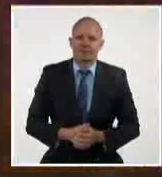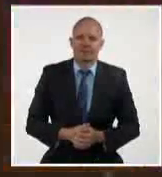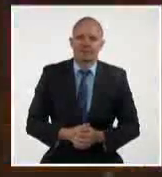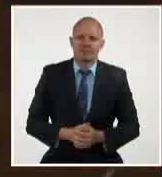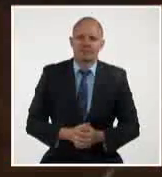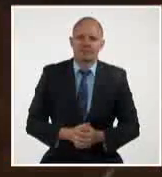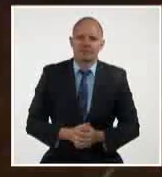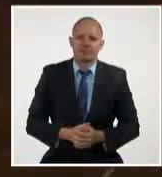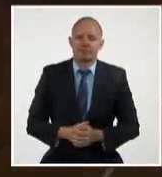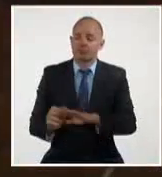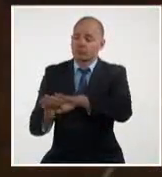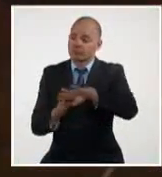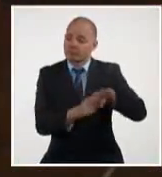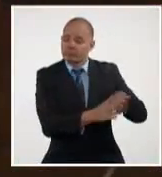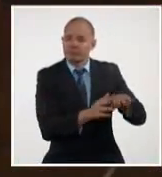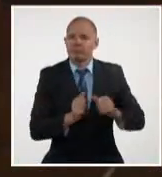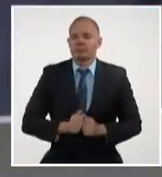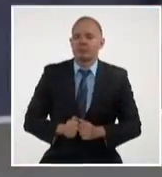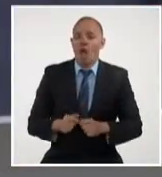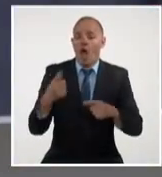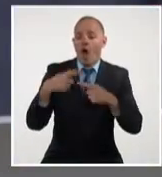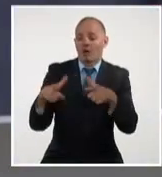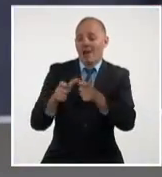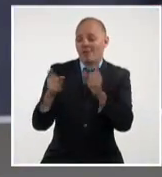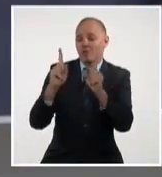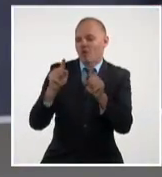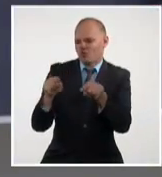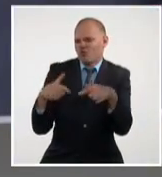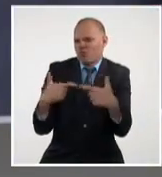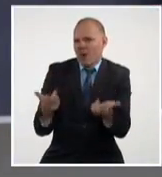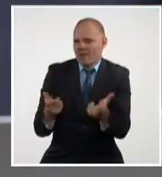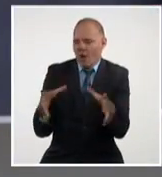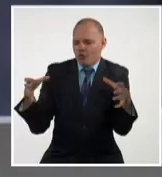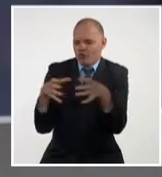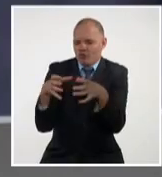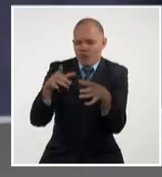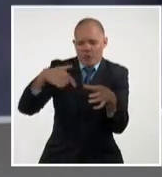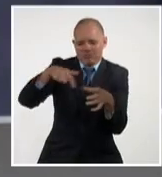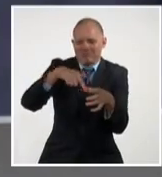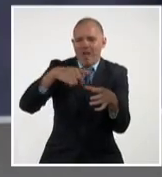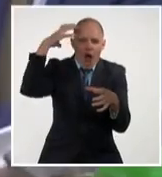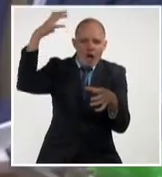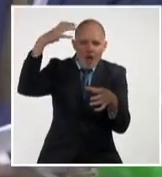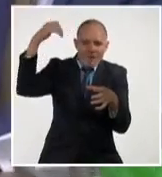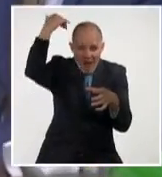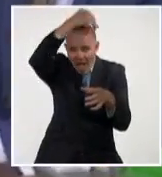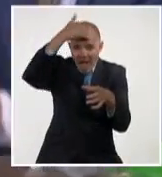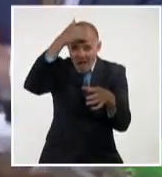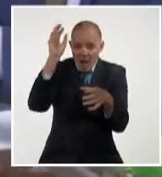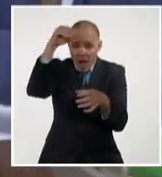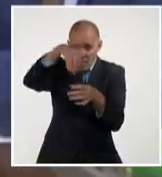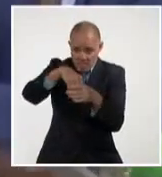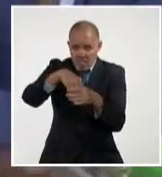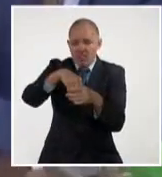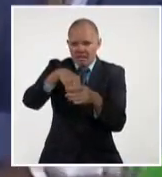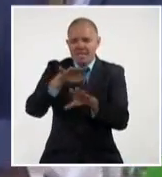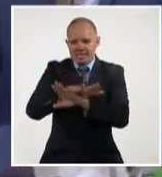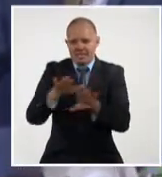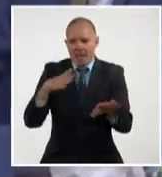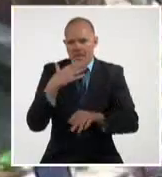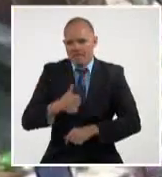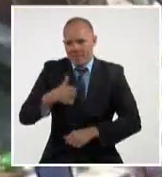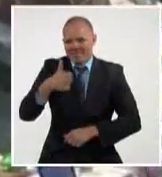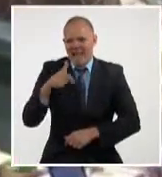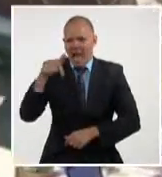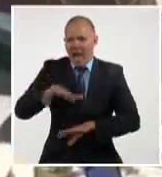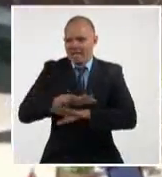La 32ª sesión ordinaria del Consejo de la Liga de los Estados Árabes a nivel de cumbre resultó la cita en la que